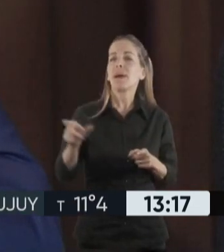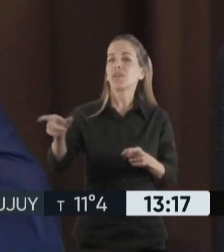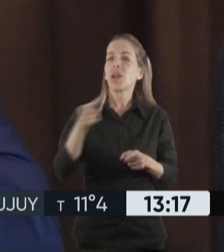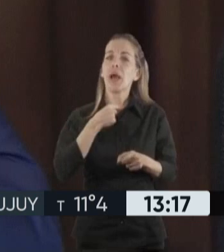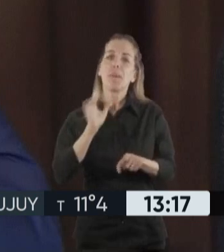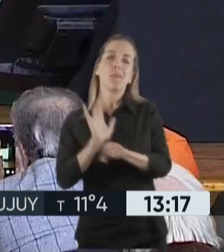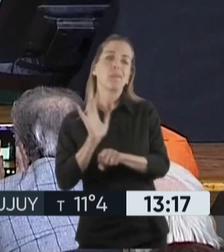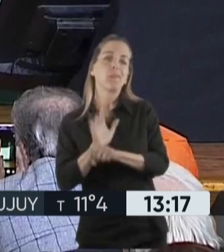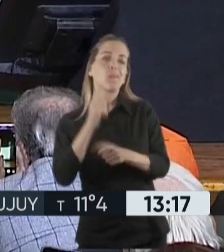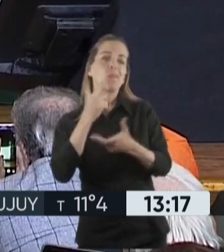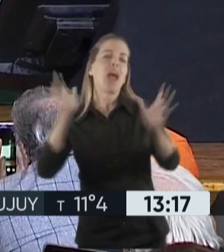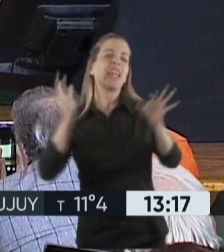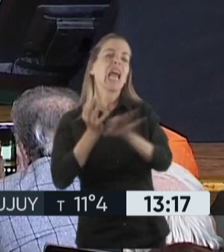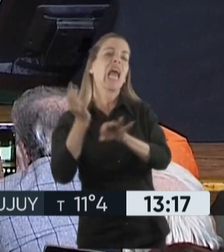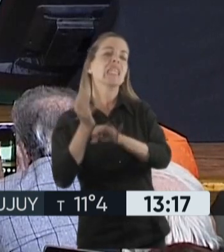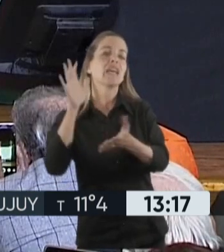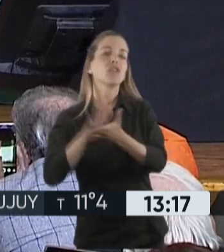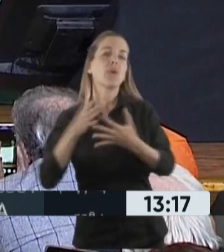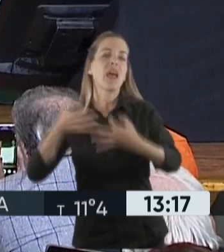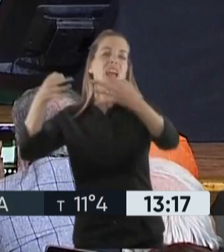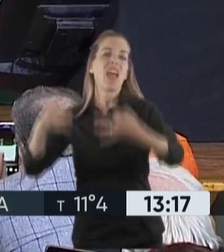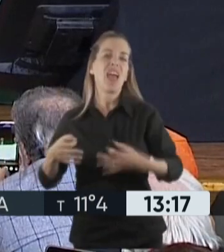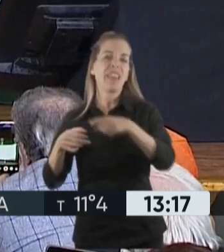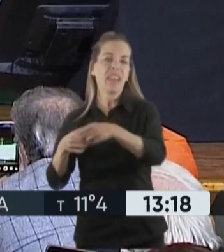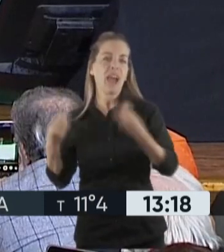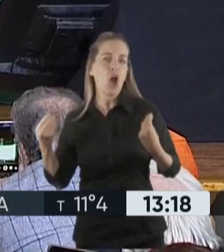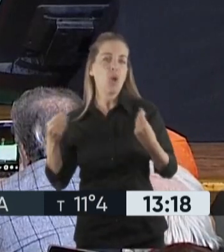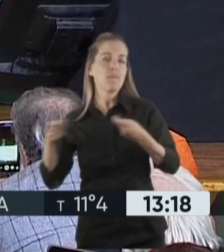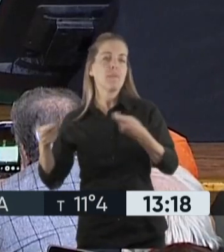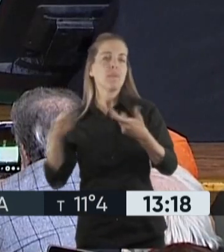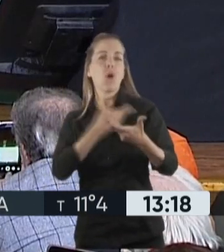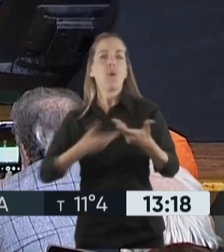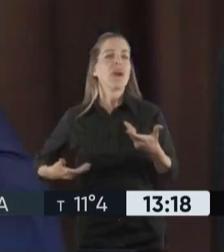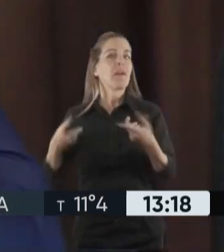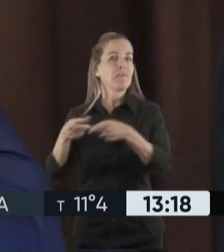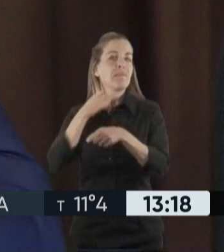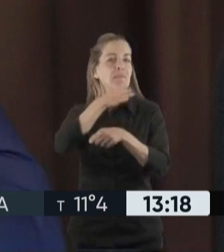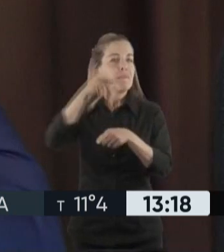moral y de gobernabilidad por todos los medios del país?